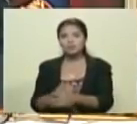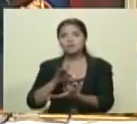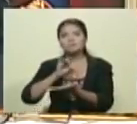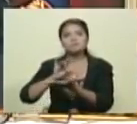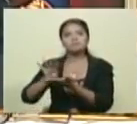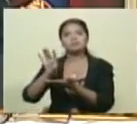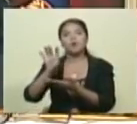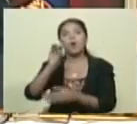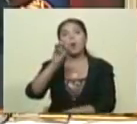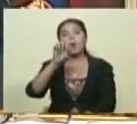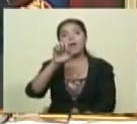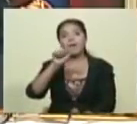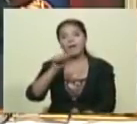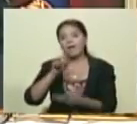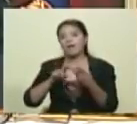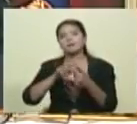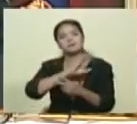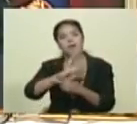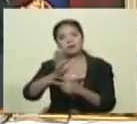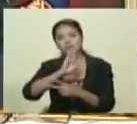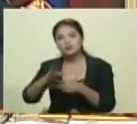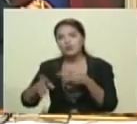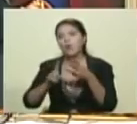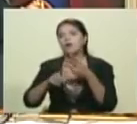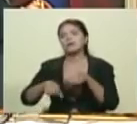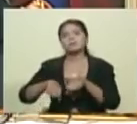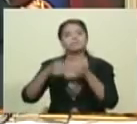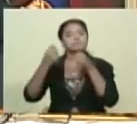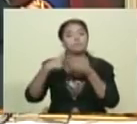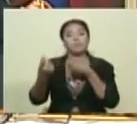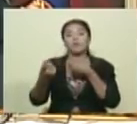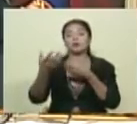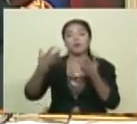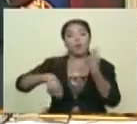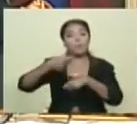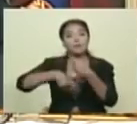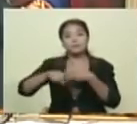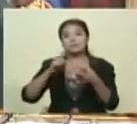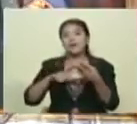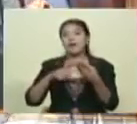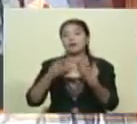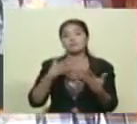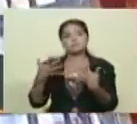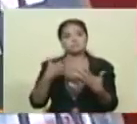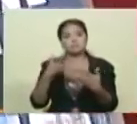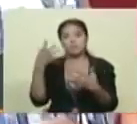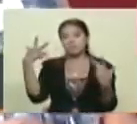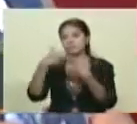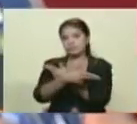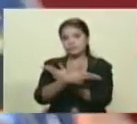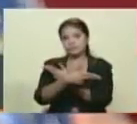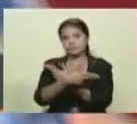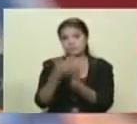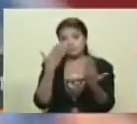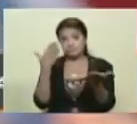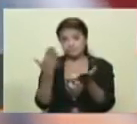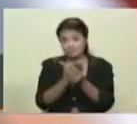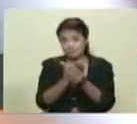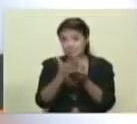OEA, sanciones, ruptura de relaciones comerciales, financieras, diplomáticas. Aquí están los